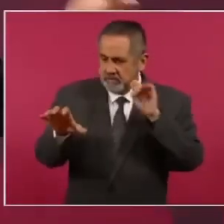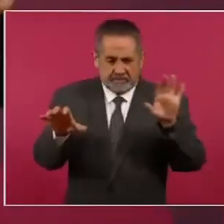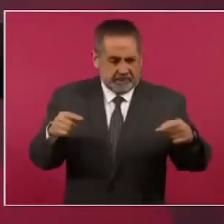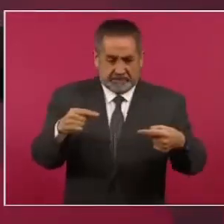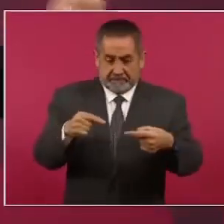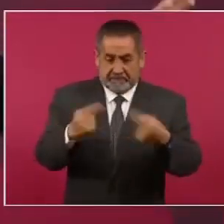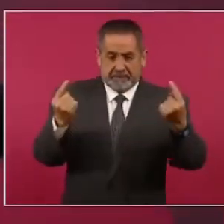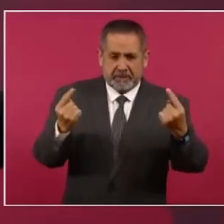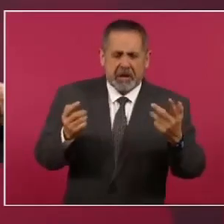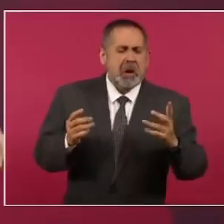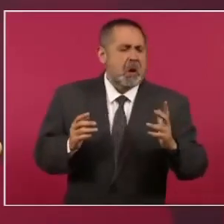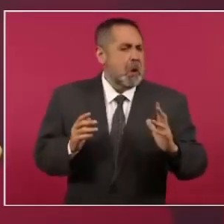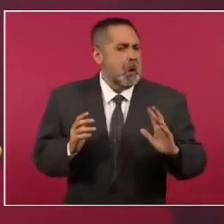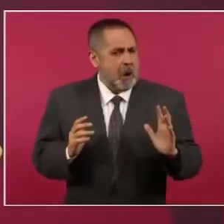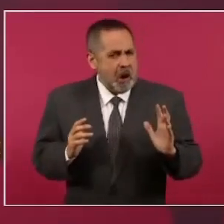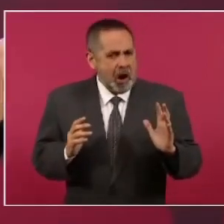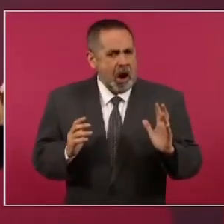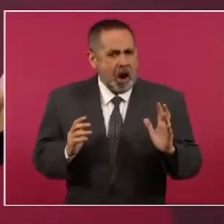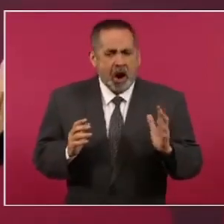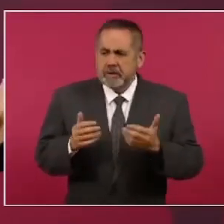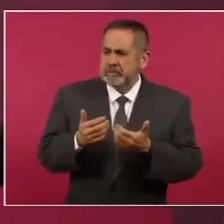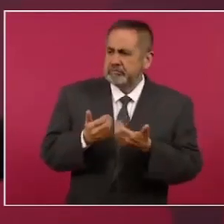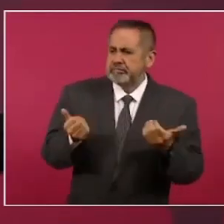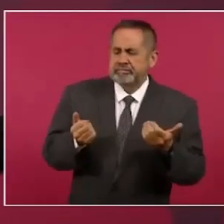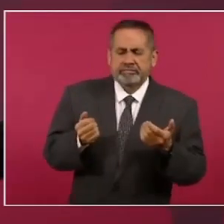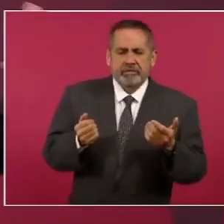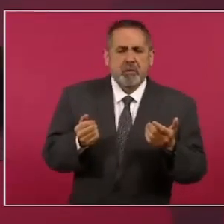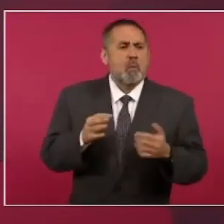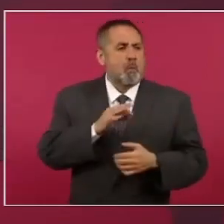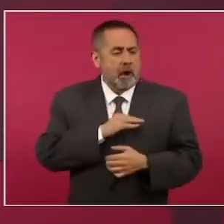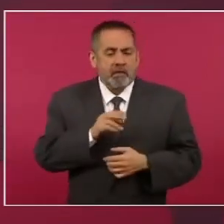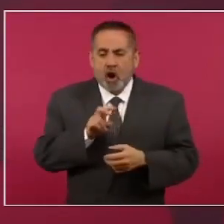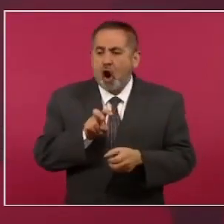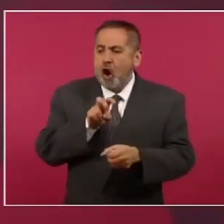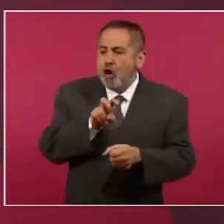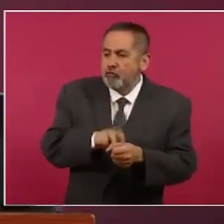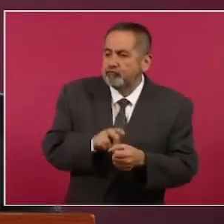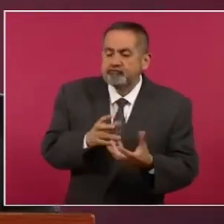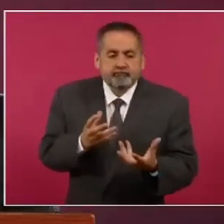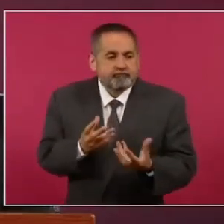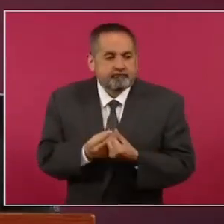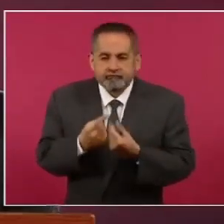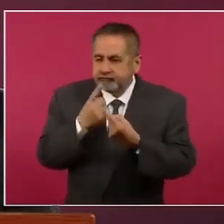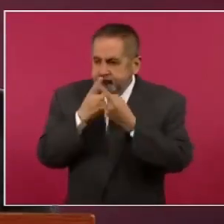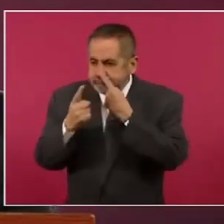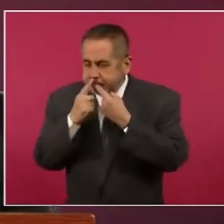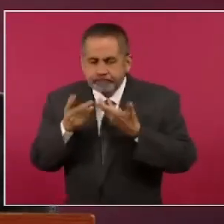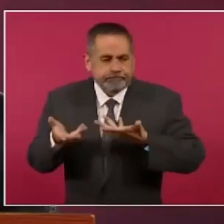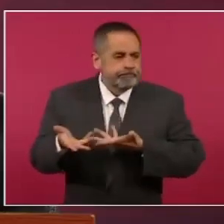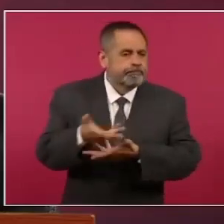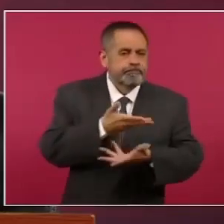posiciones puedan estar totalmente alejadas en un inicio, si hay la